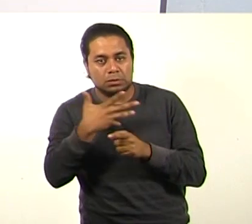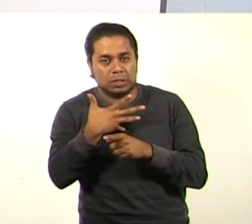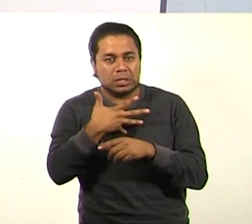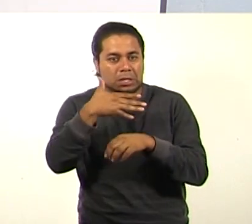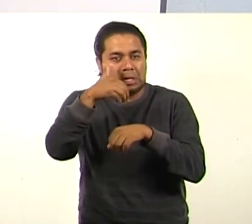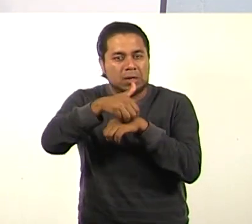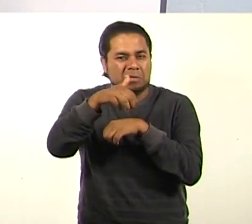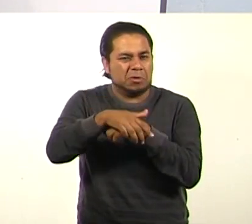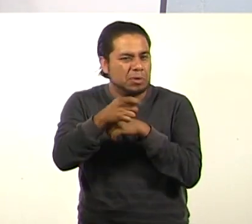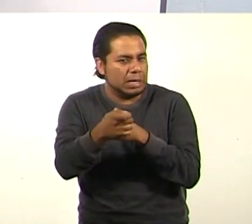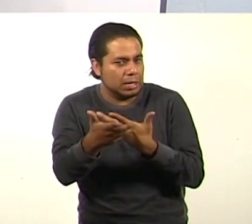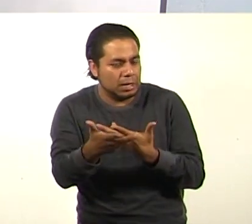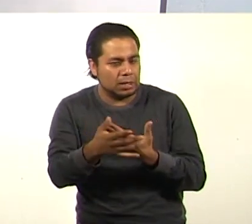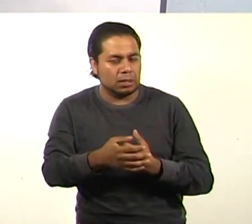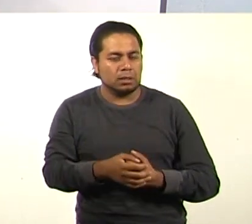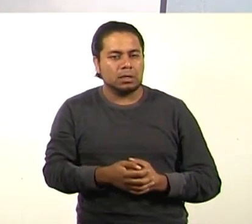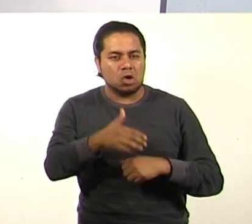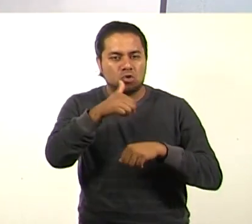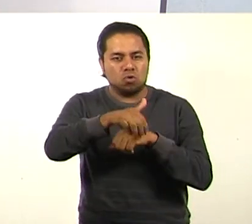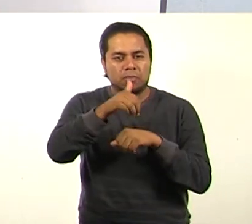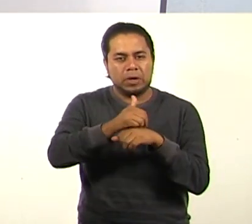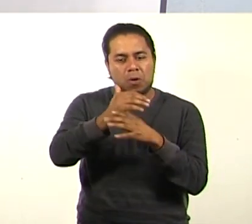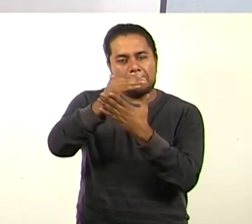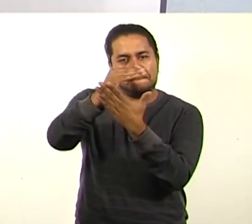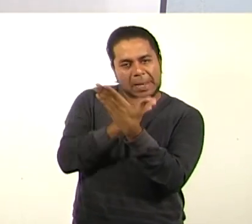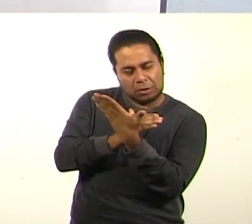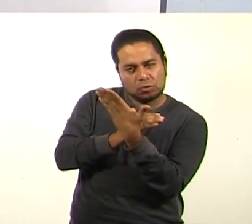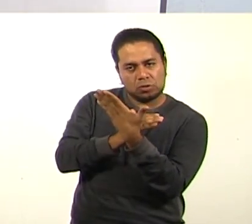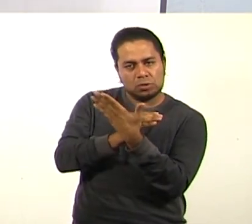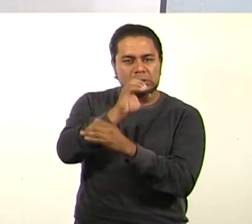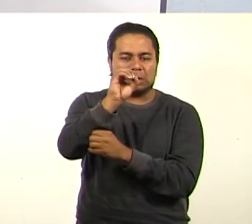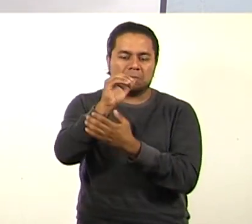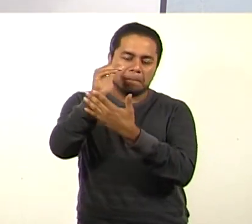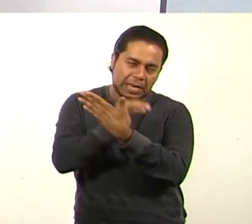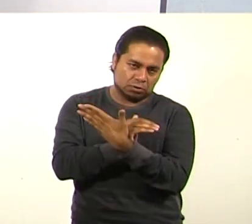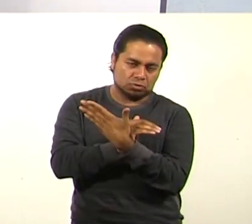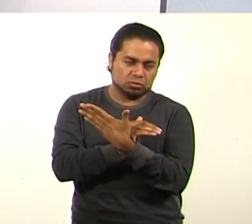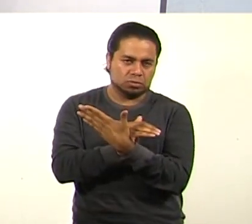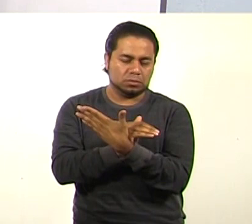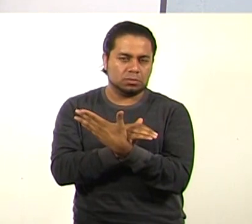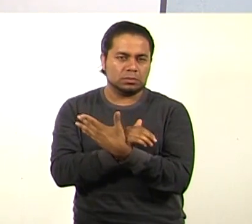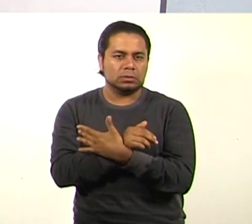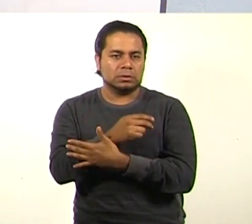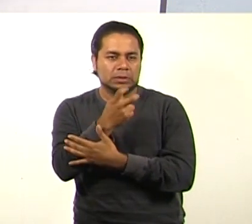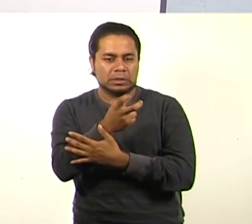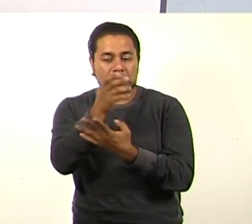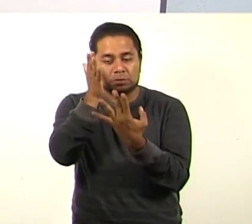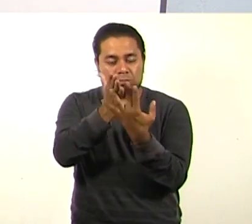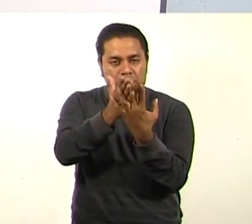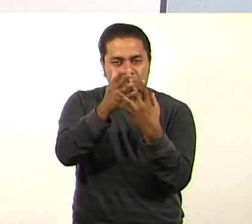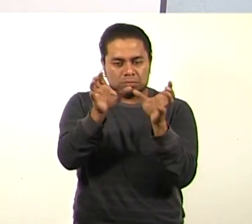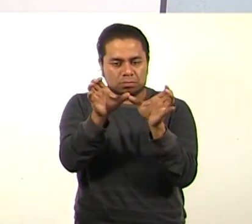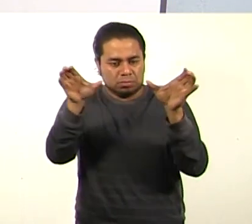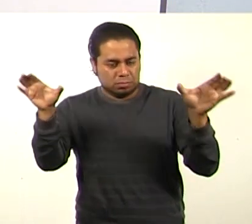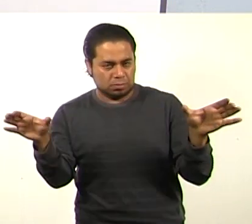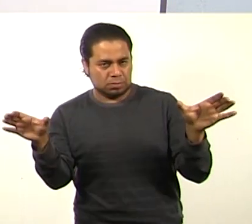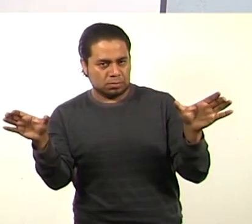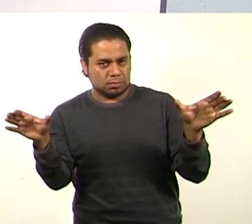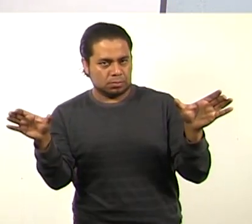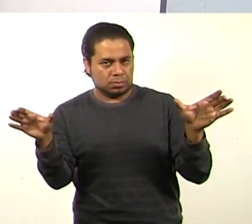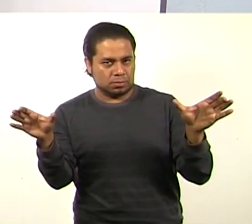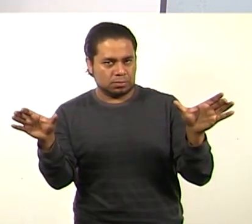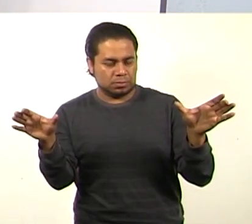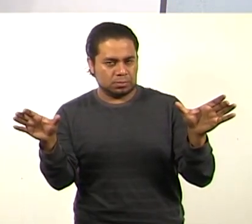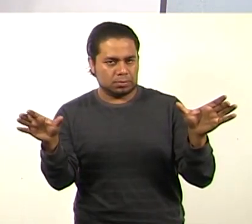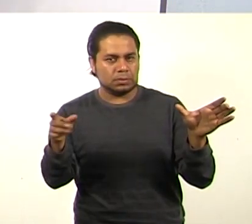número que es menor de la unidad. Estas dos partes están divididas